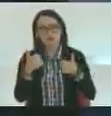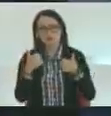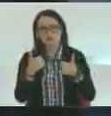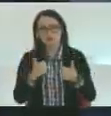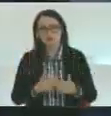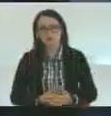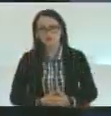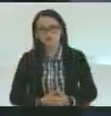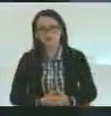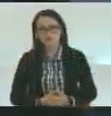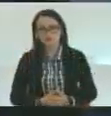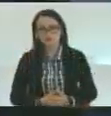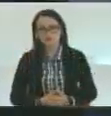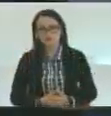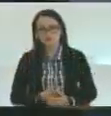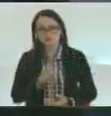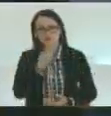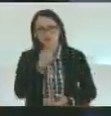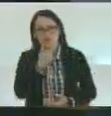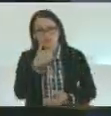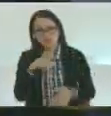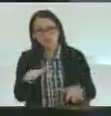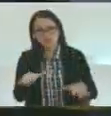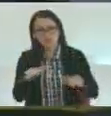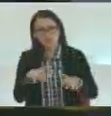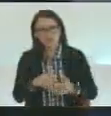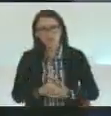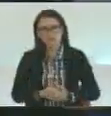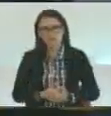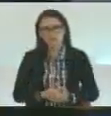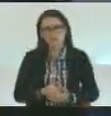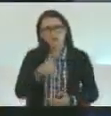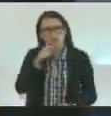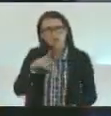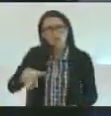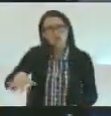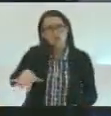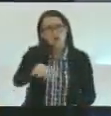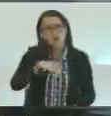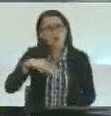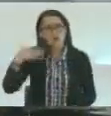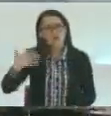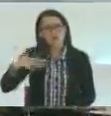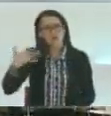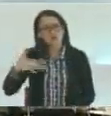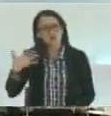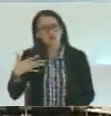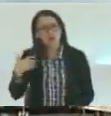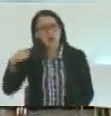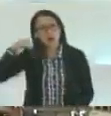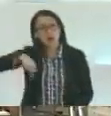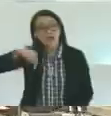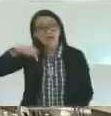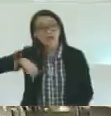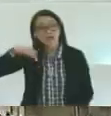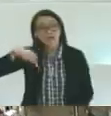con buen brillo y con buen pueblo, aquí desde Guayana,